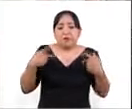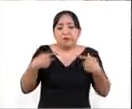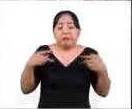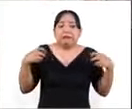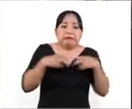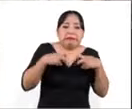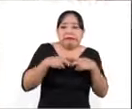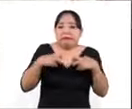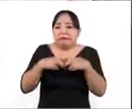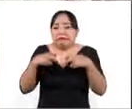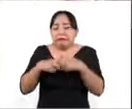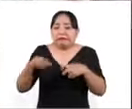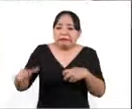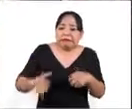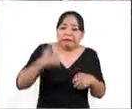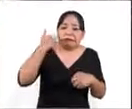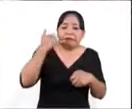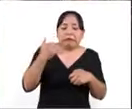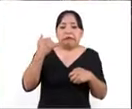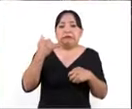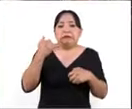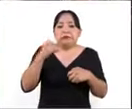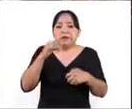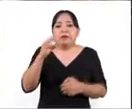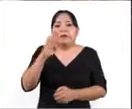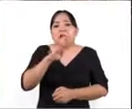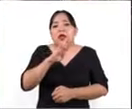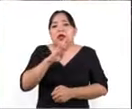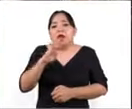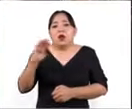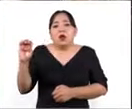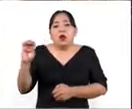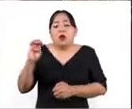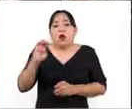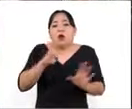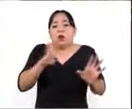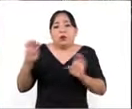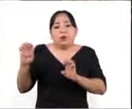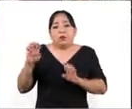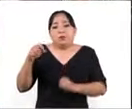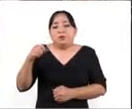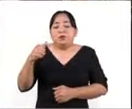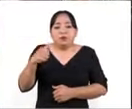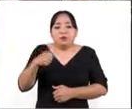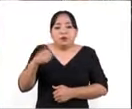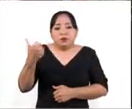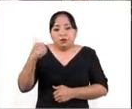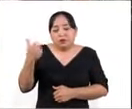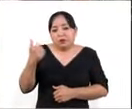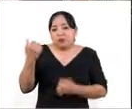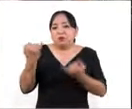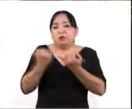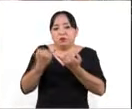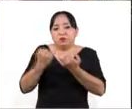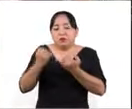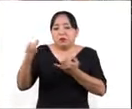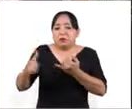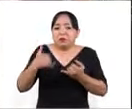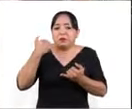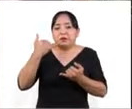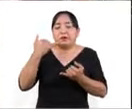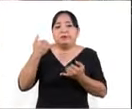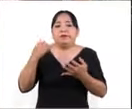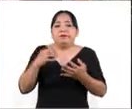pedirle al secretario de Seguridad Ciudadana que dijera cuáles son el número de elementos que estuvieron reportando y también al director